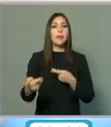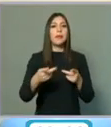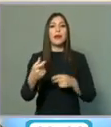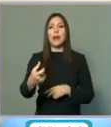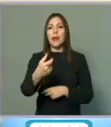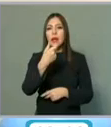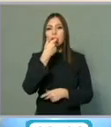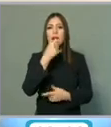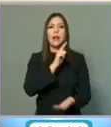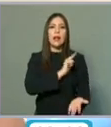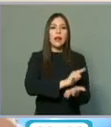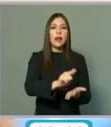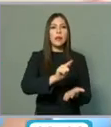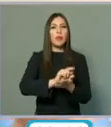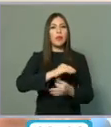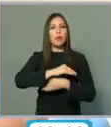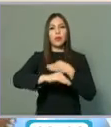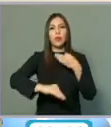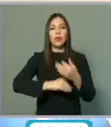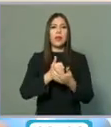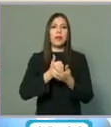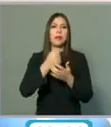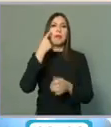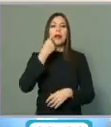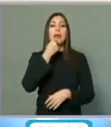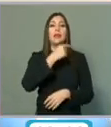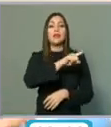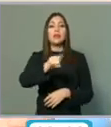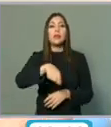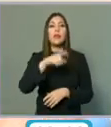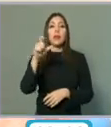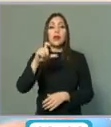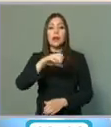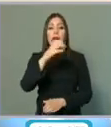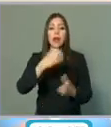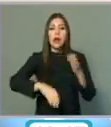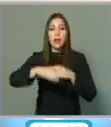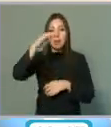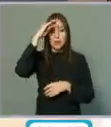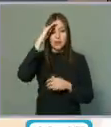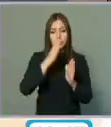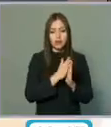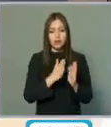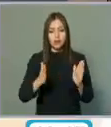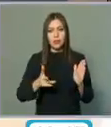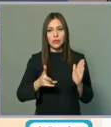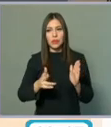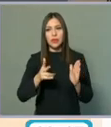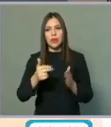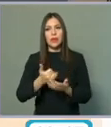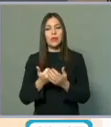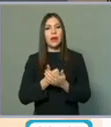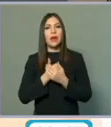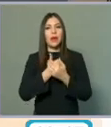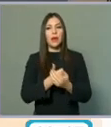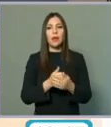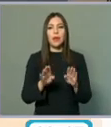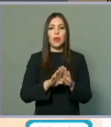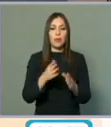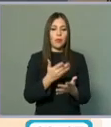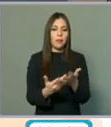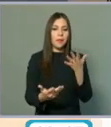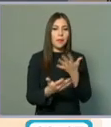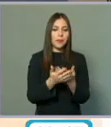hasta limpiar, no sé qué, todo eso nos ayuda a que terminen procesos de pensamiento y también con la parte, pues,